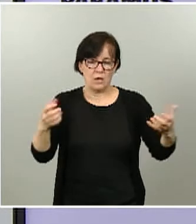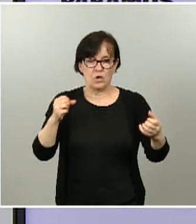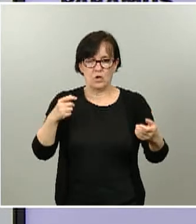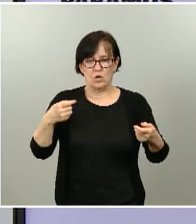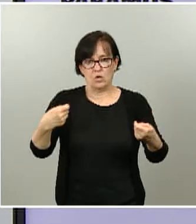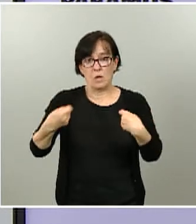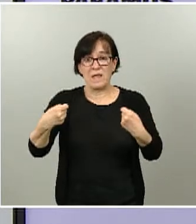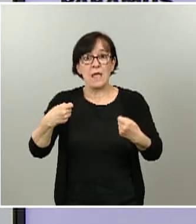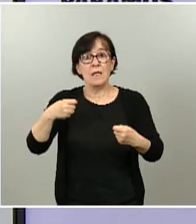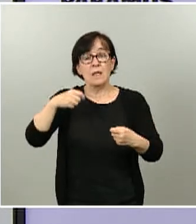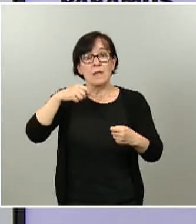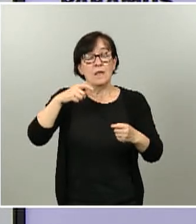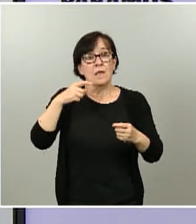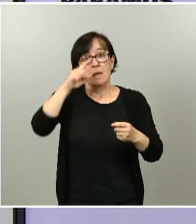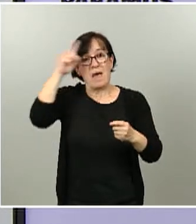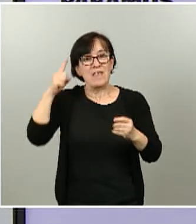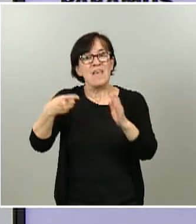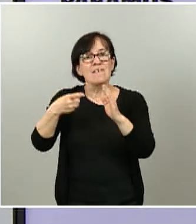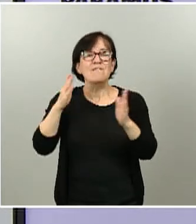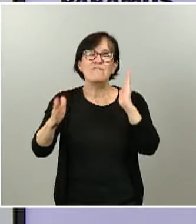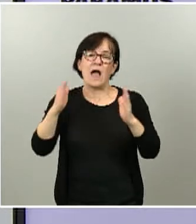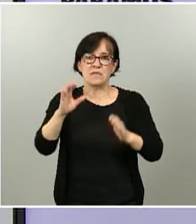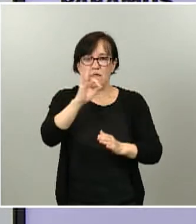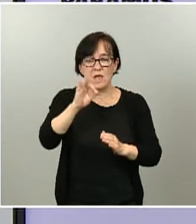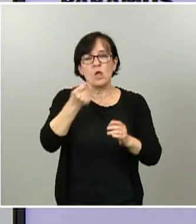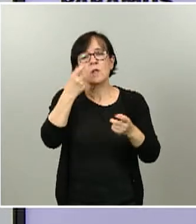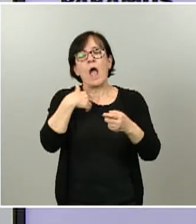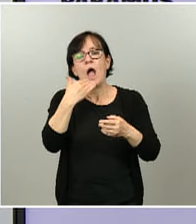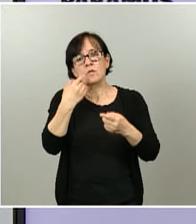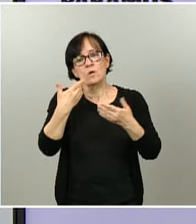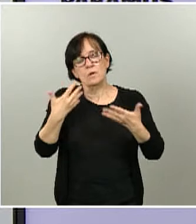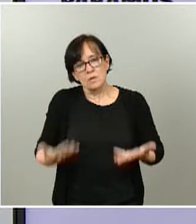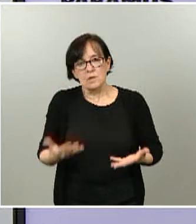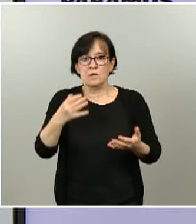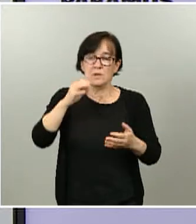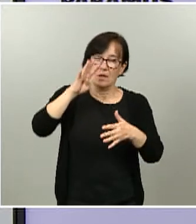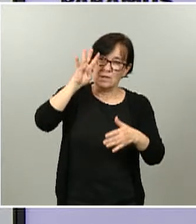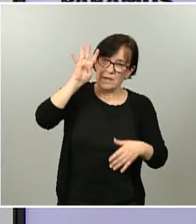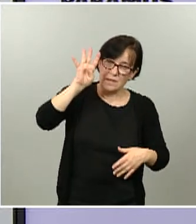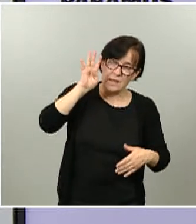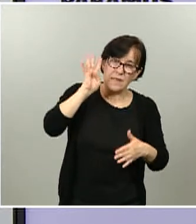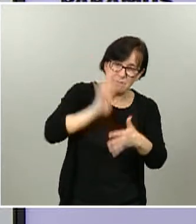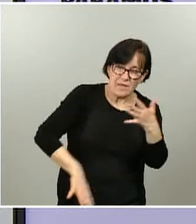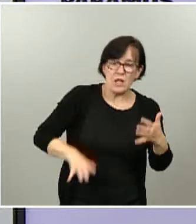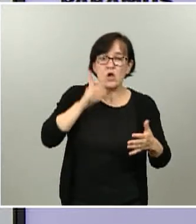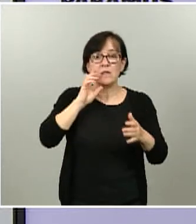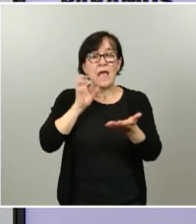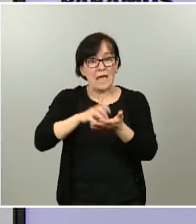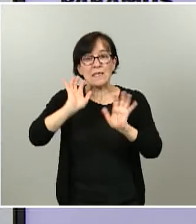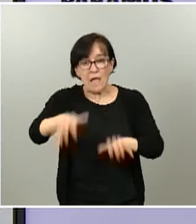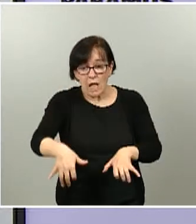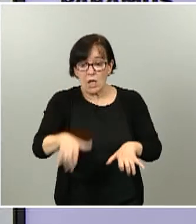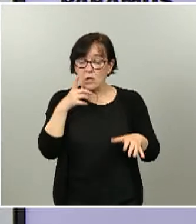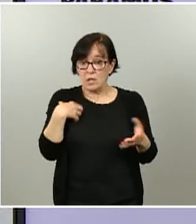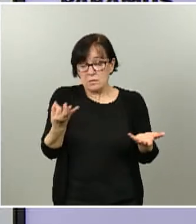con algunas medidas de alivio, igual que Barcelona, igual que una buena parte de Castilla-León, y en base a los principios de cogobernanza que